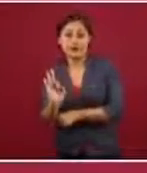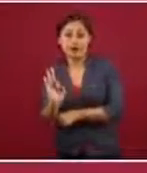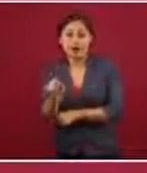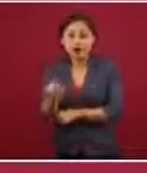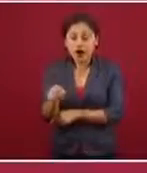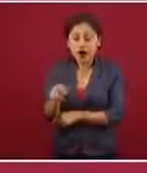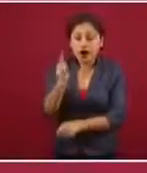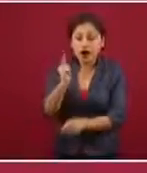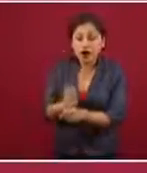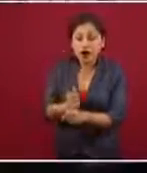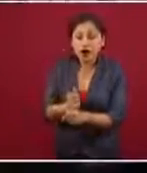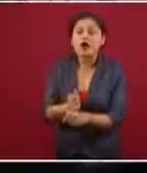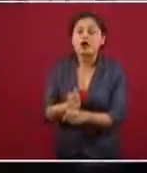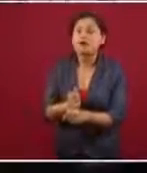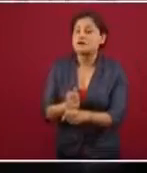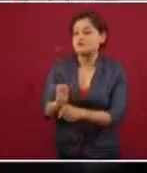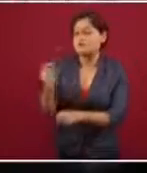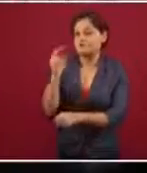inmediato